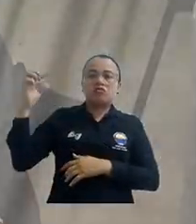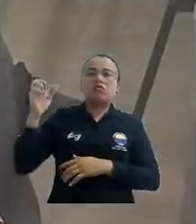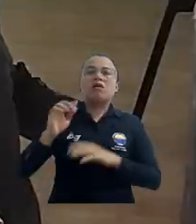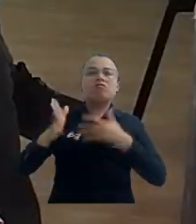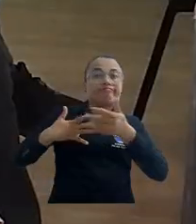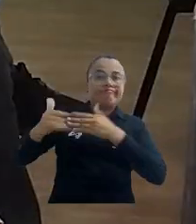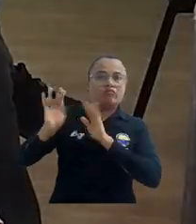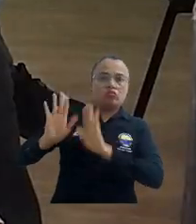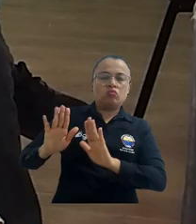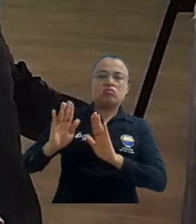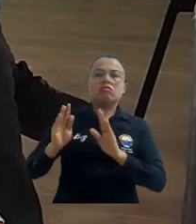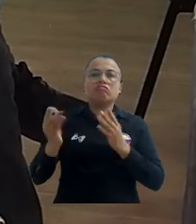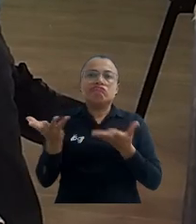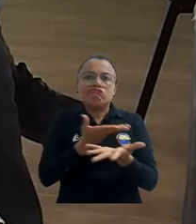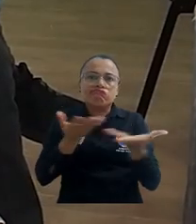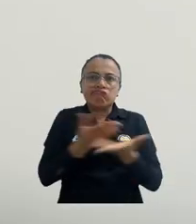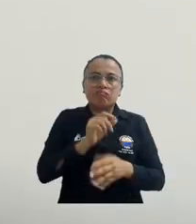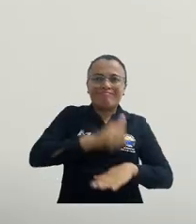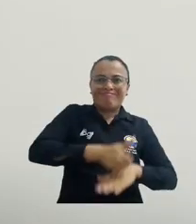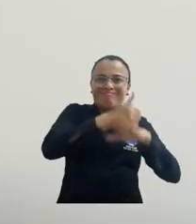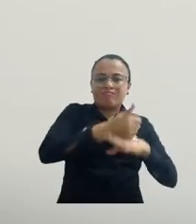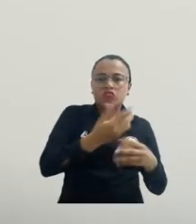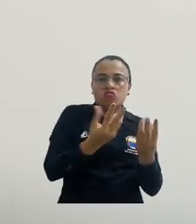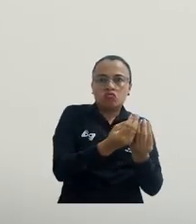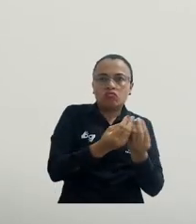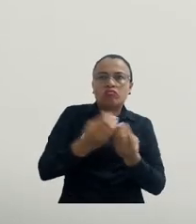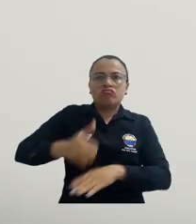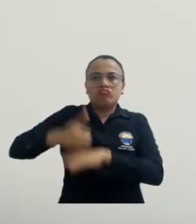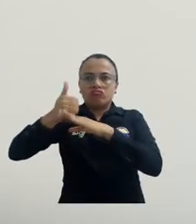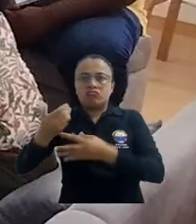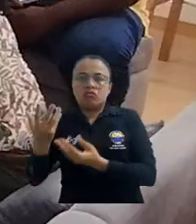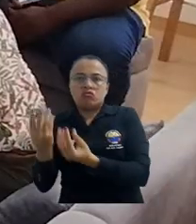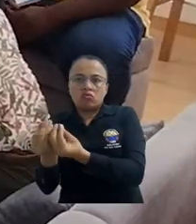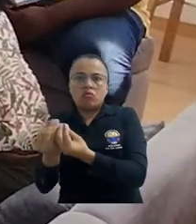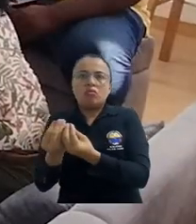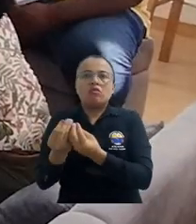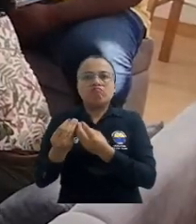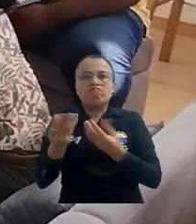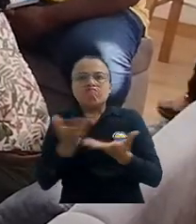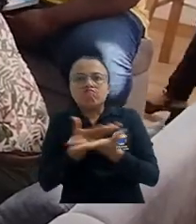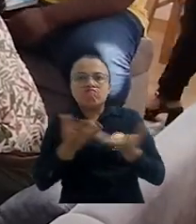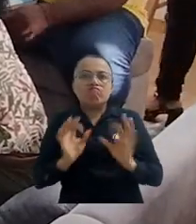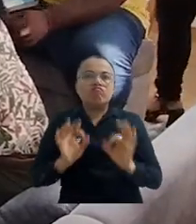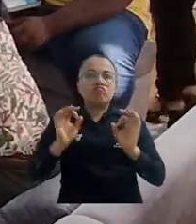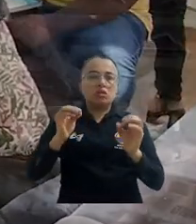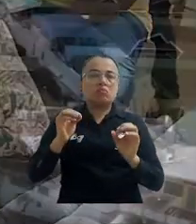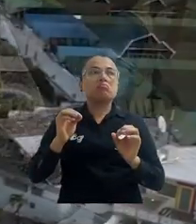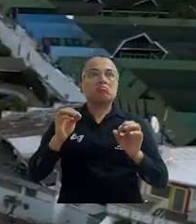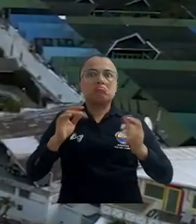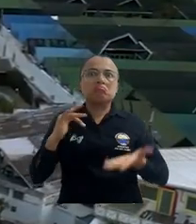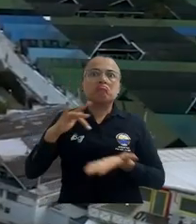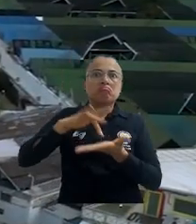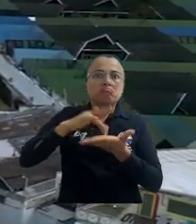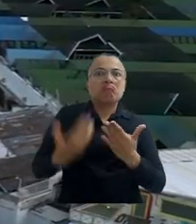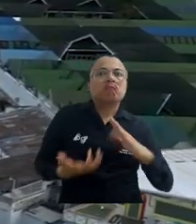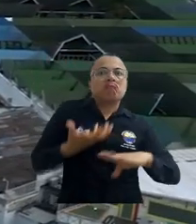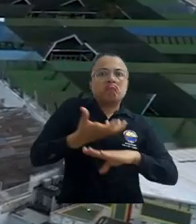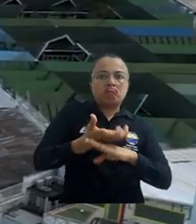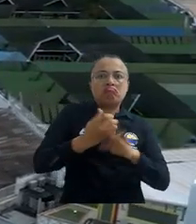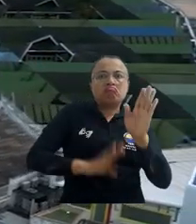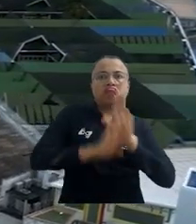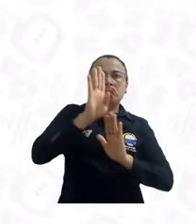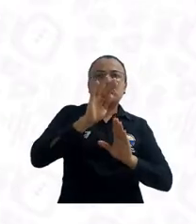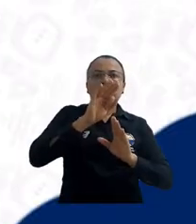Isla generó reacciones positivas entre directivos y miembros de ambas instituciones, quienes destacaron el aporte que traerá al desarrollo